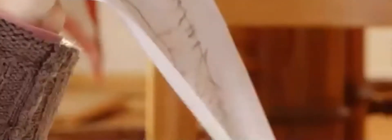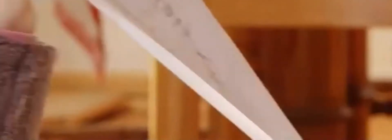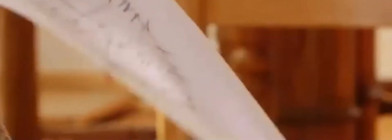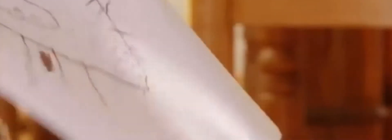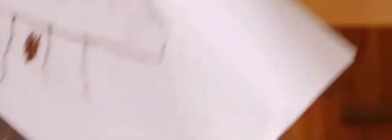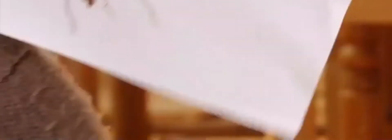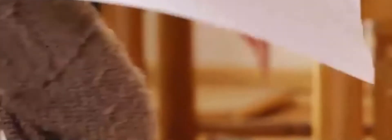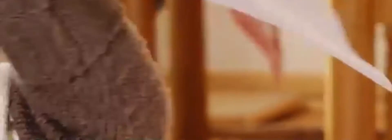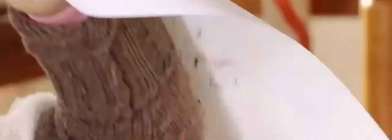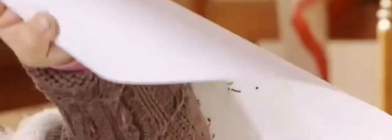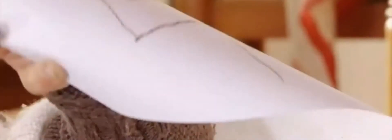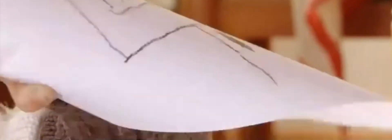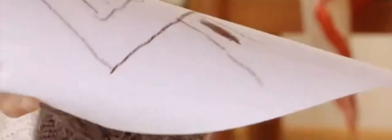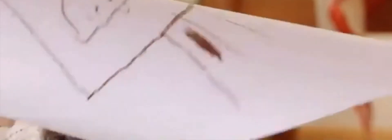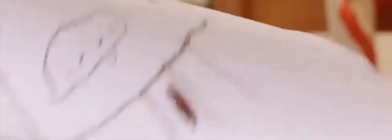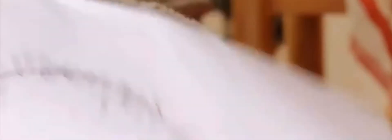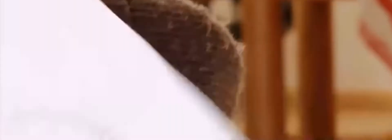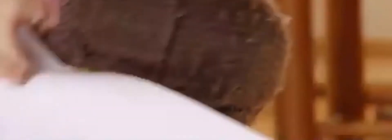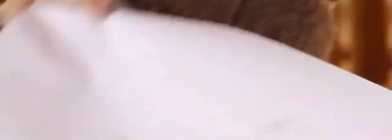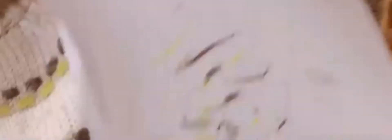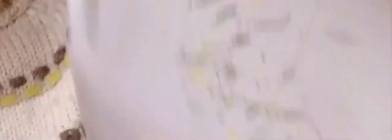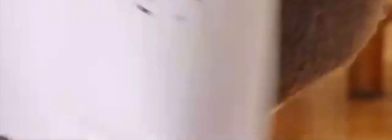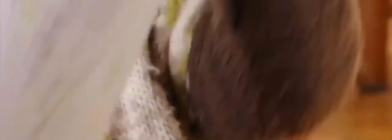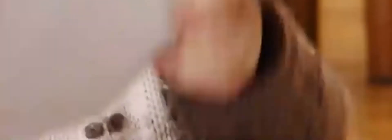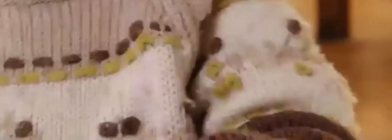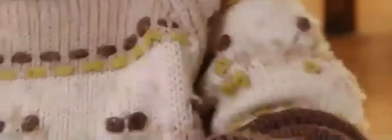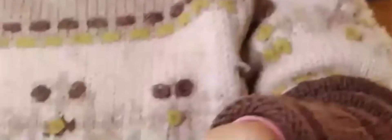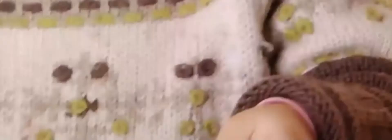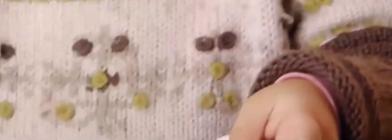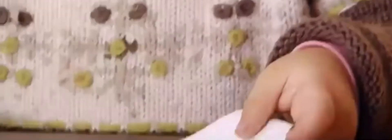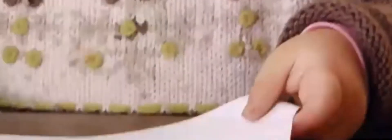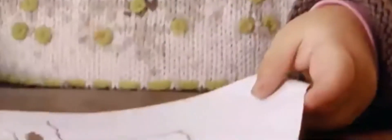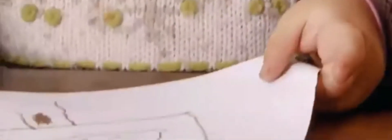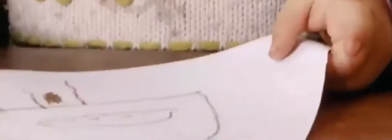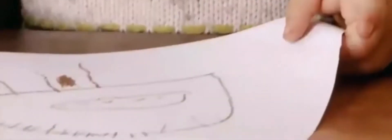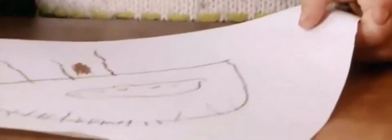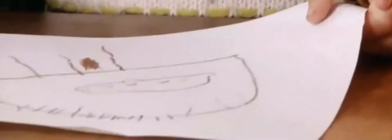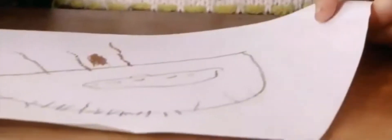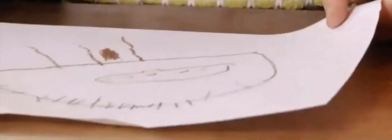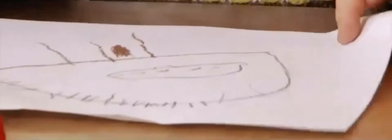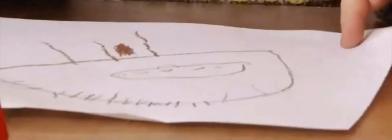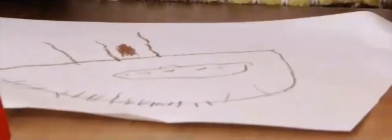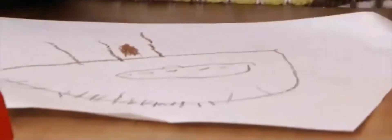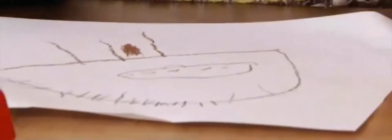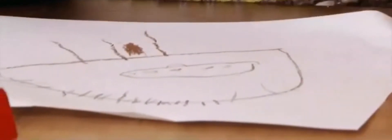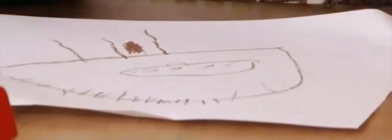muéstrame lo que no los veo bien